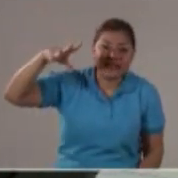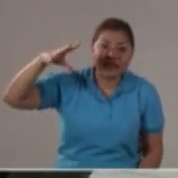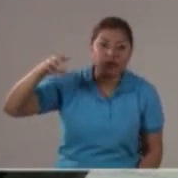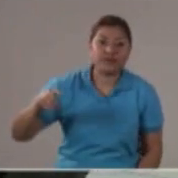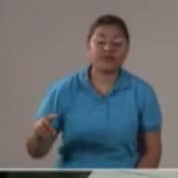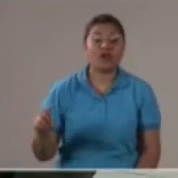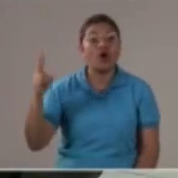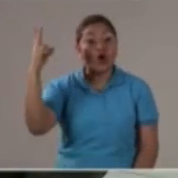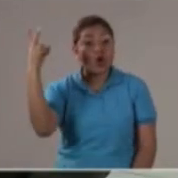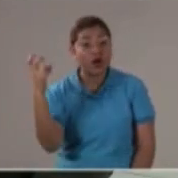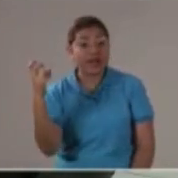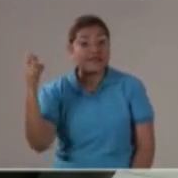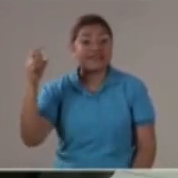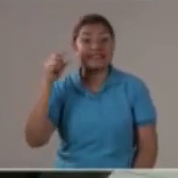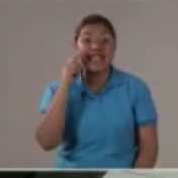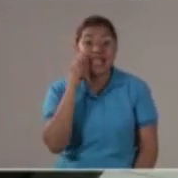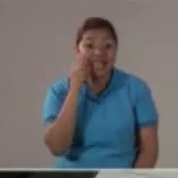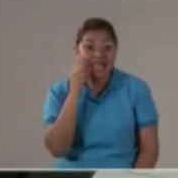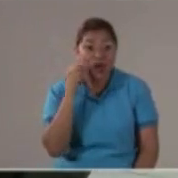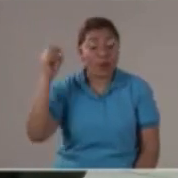Una vez que él bendijo,